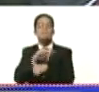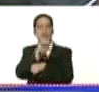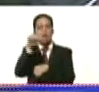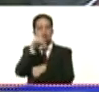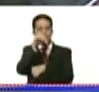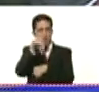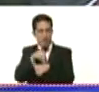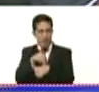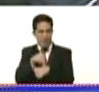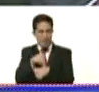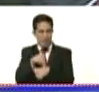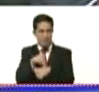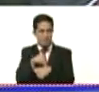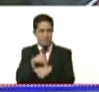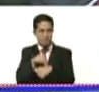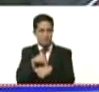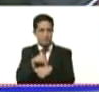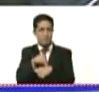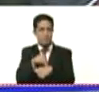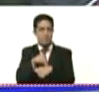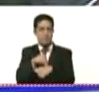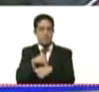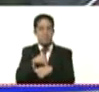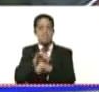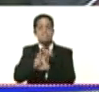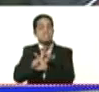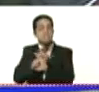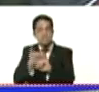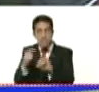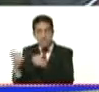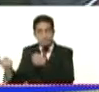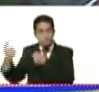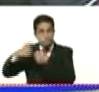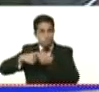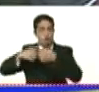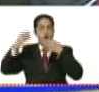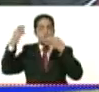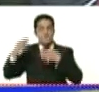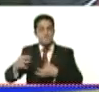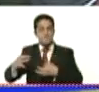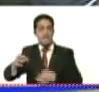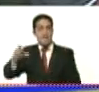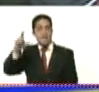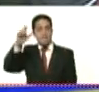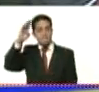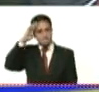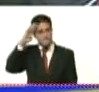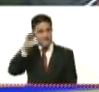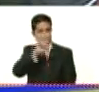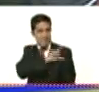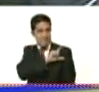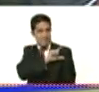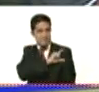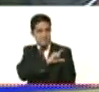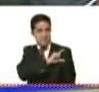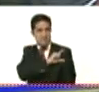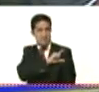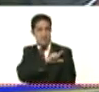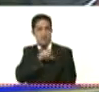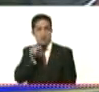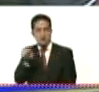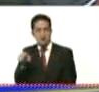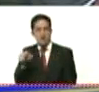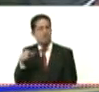integra a plenitud a la milicia como un componente especial de la Fuerza Armada Nacional Bolivariana, no hubiese